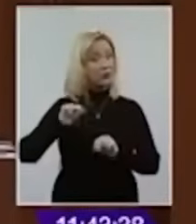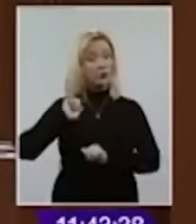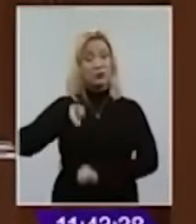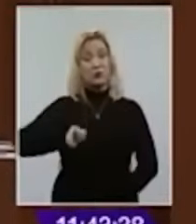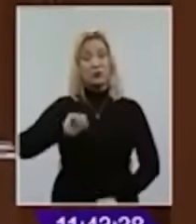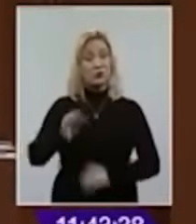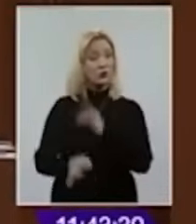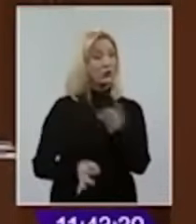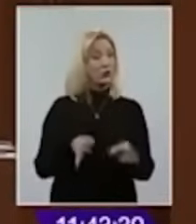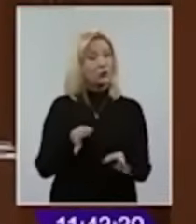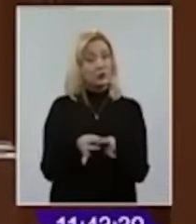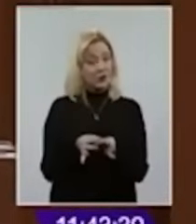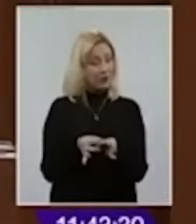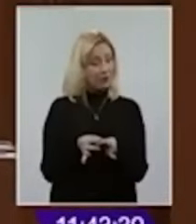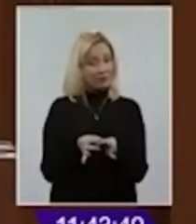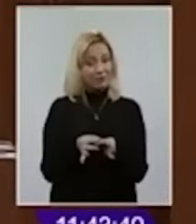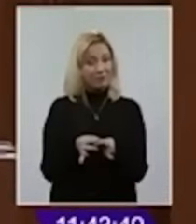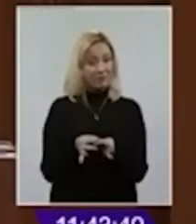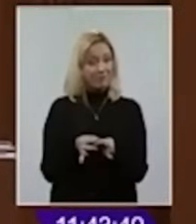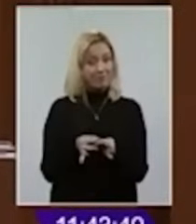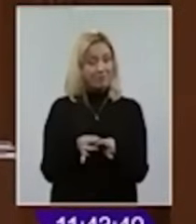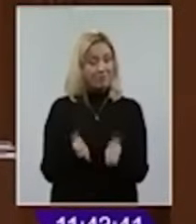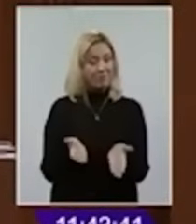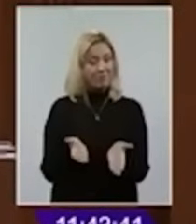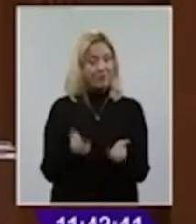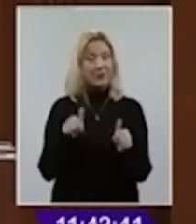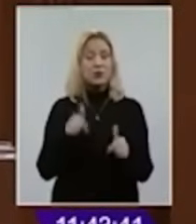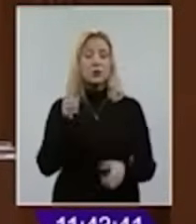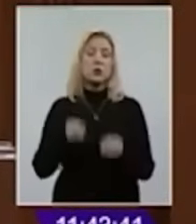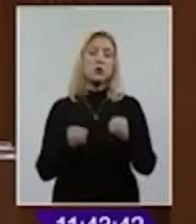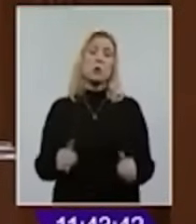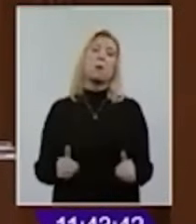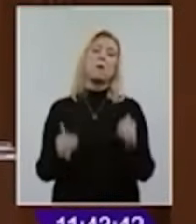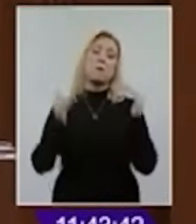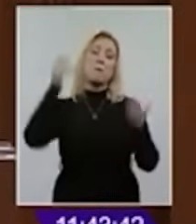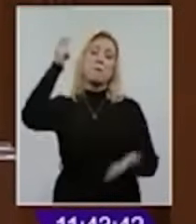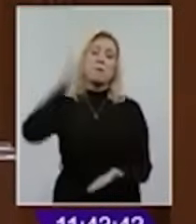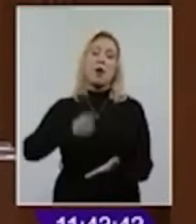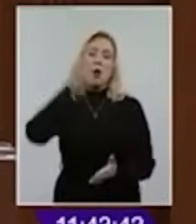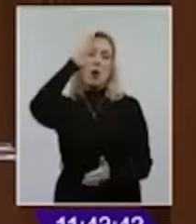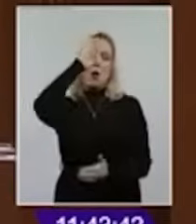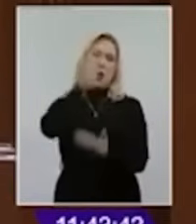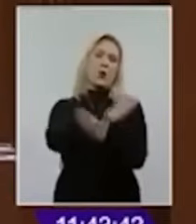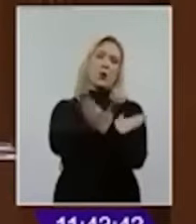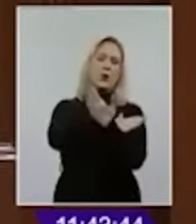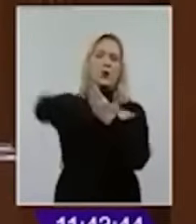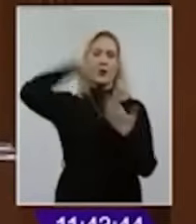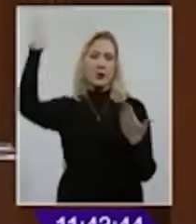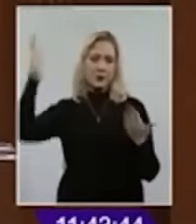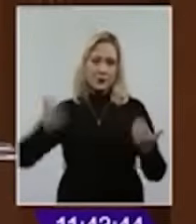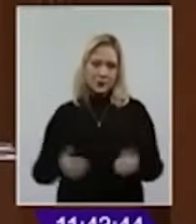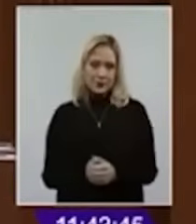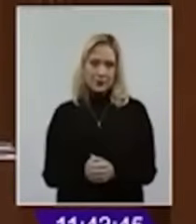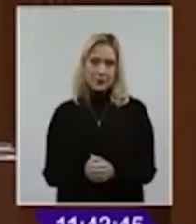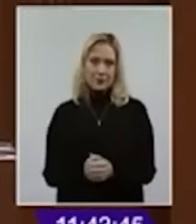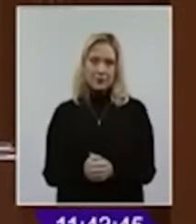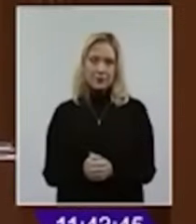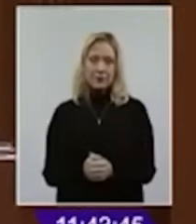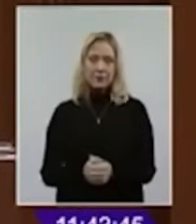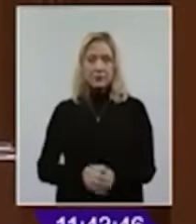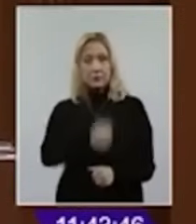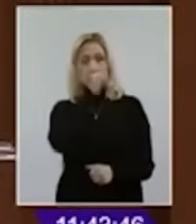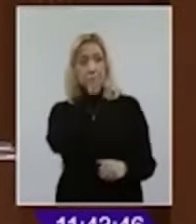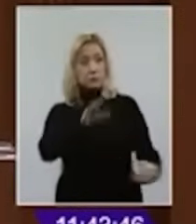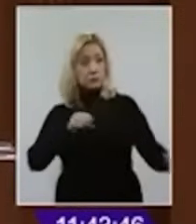Corte, por otro lado, se ha extralimitado. El carácter inimpugnable de sus